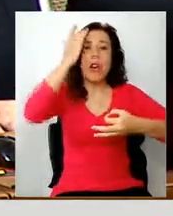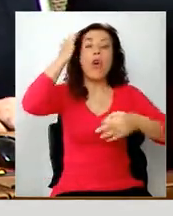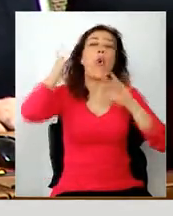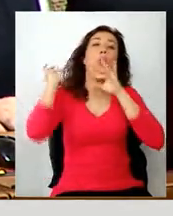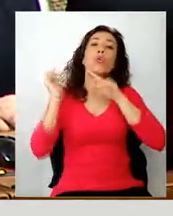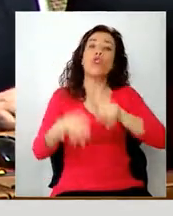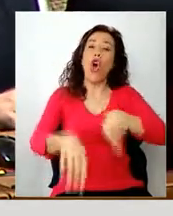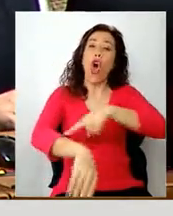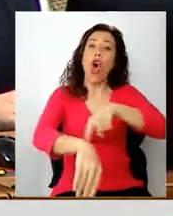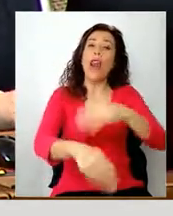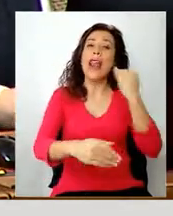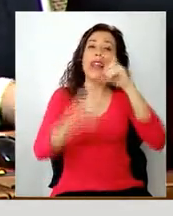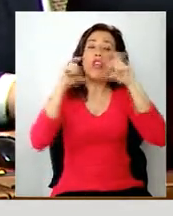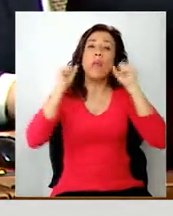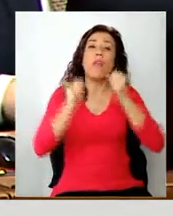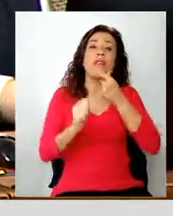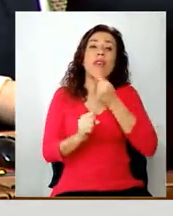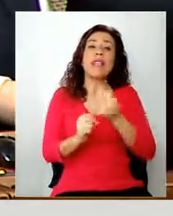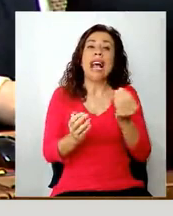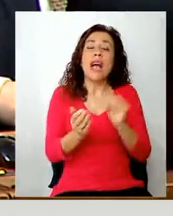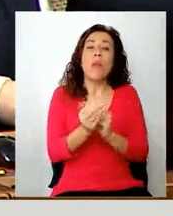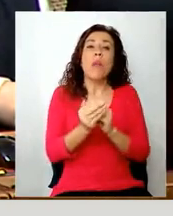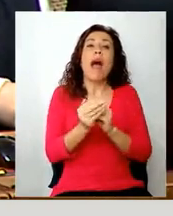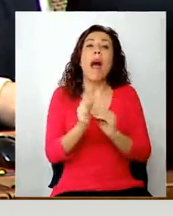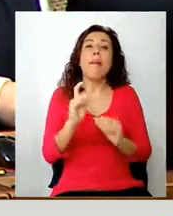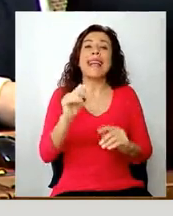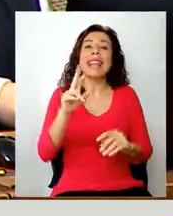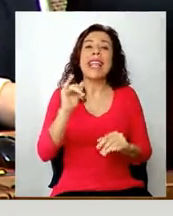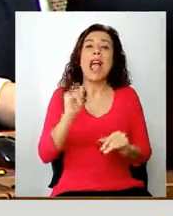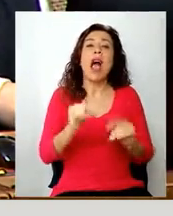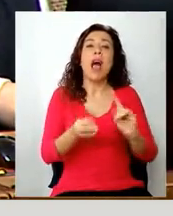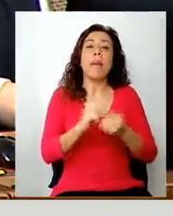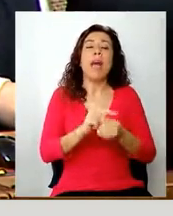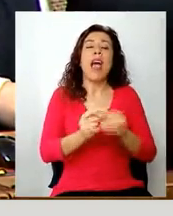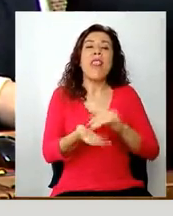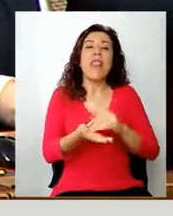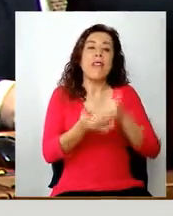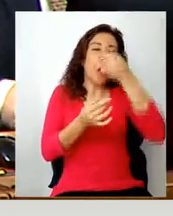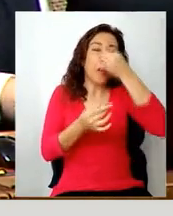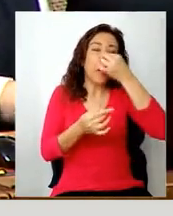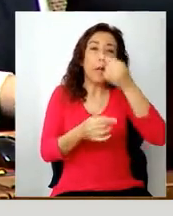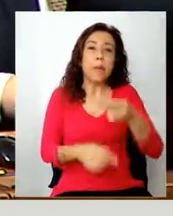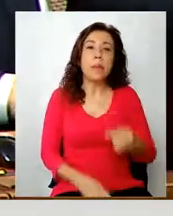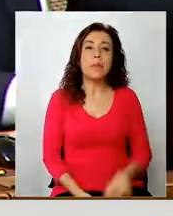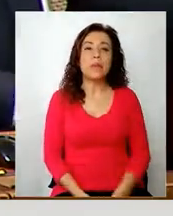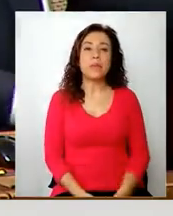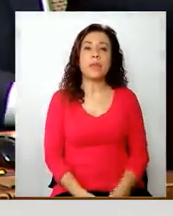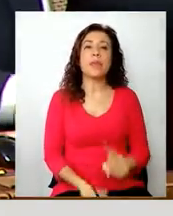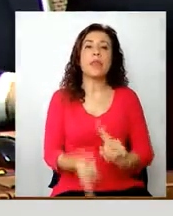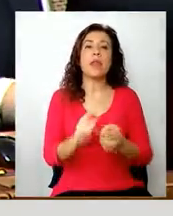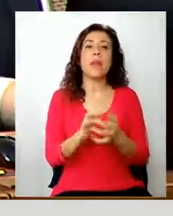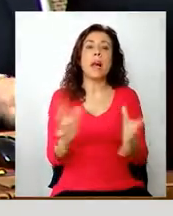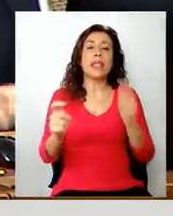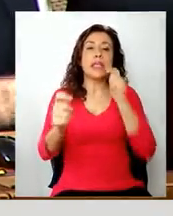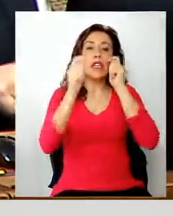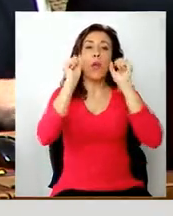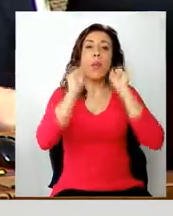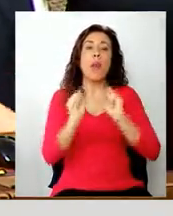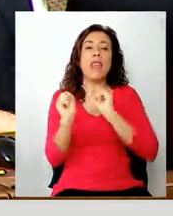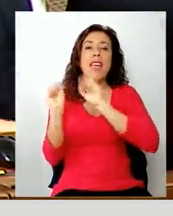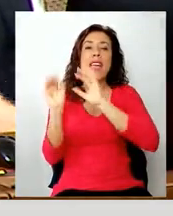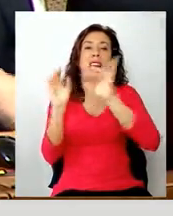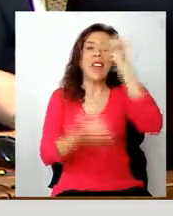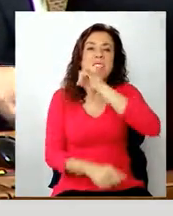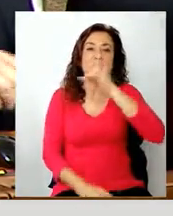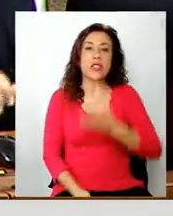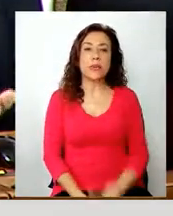mascarilla en niños puede facilitar el cultivo de bacterias y el debilitamiento de la mucosa esto finalmente lo vuelve más propensos a infecciones además